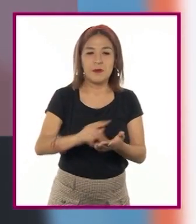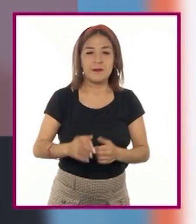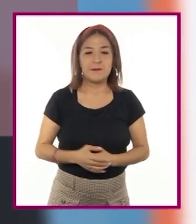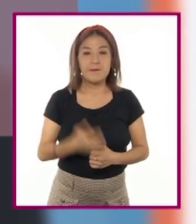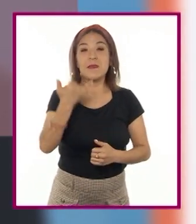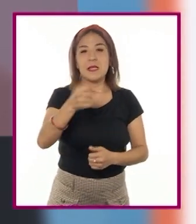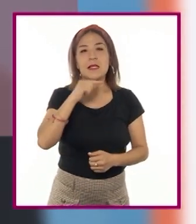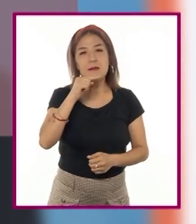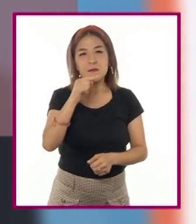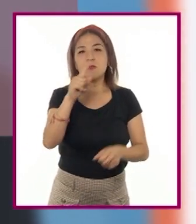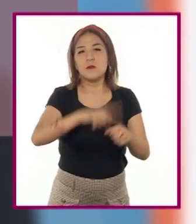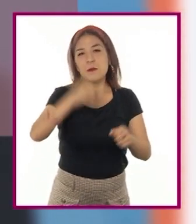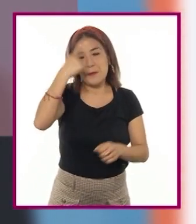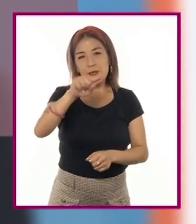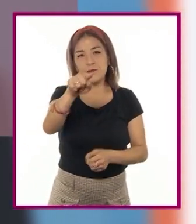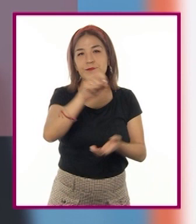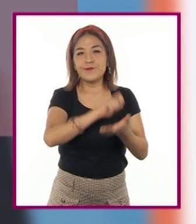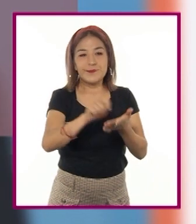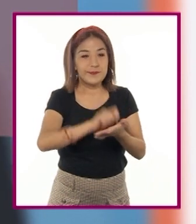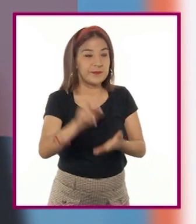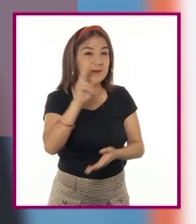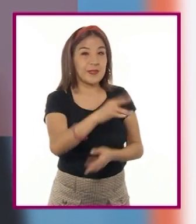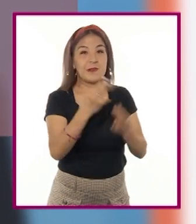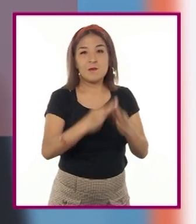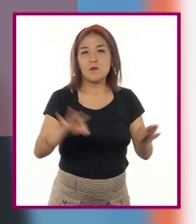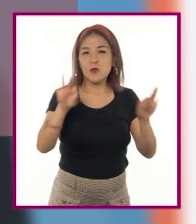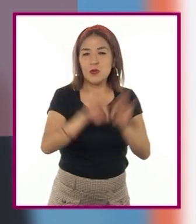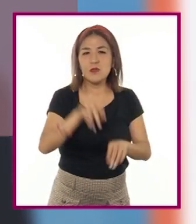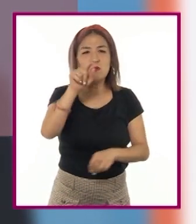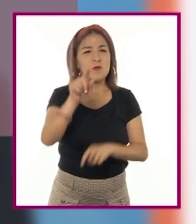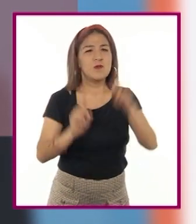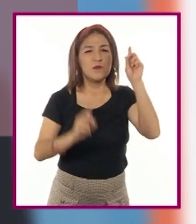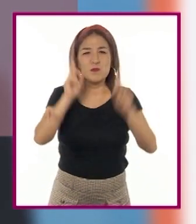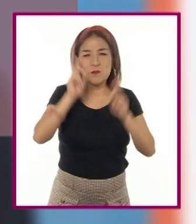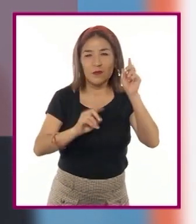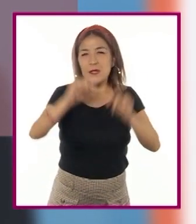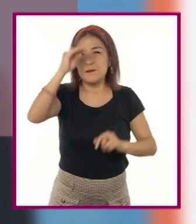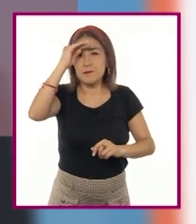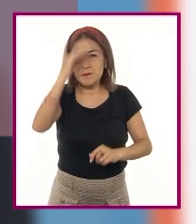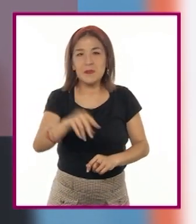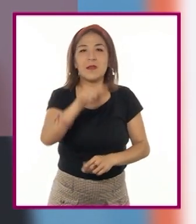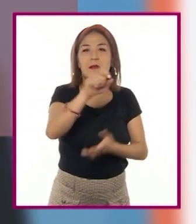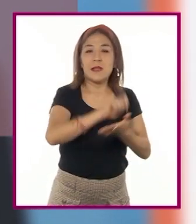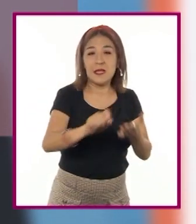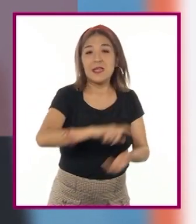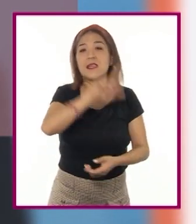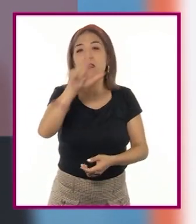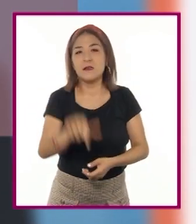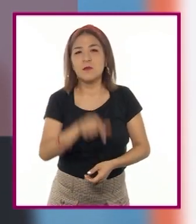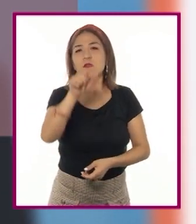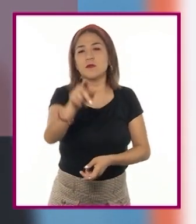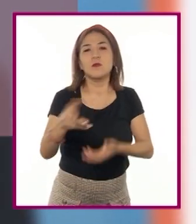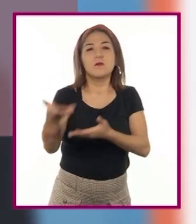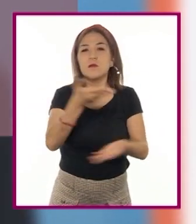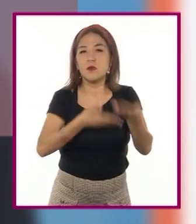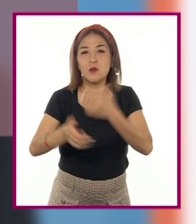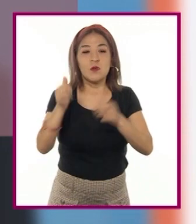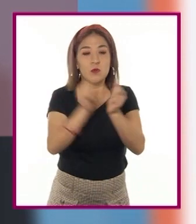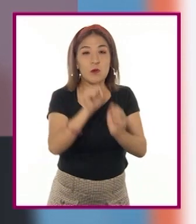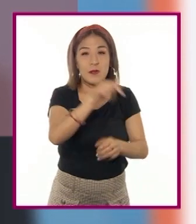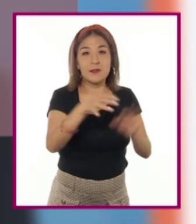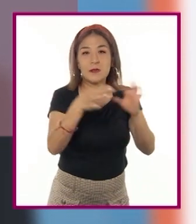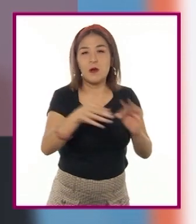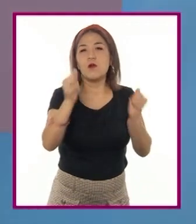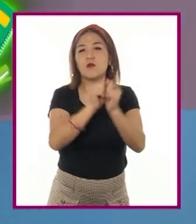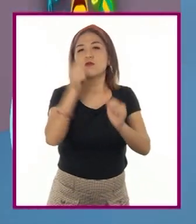y colores para registrar las ideas principales, así como sus dudas y reflexiones, para que posteriormente puedan compartir sus avances